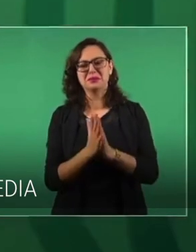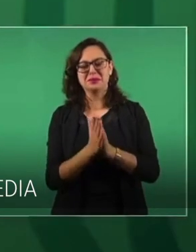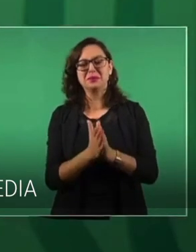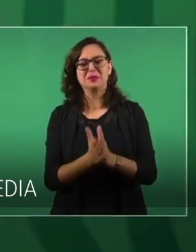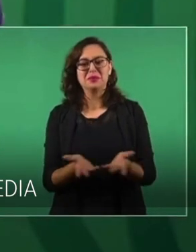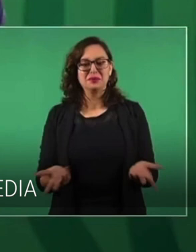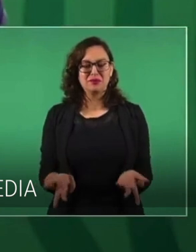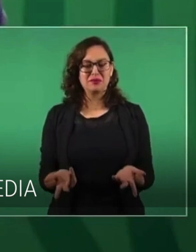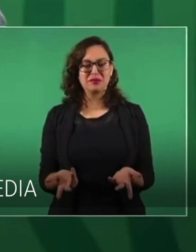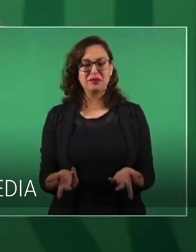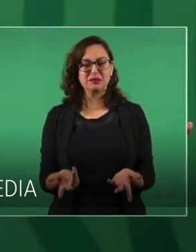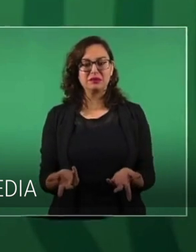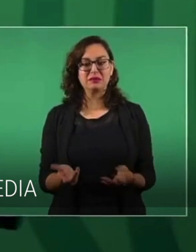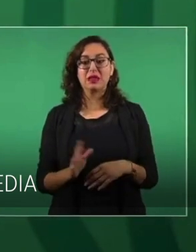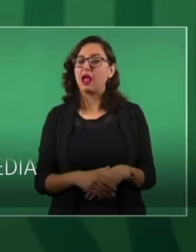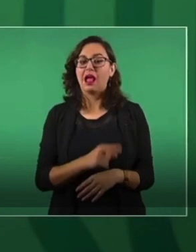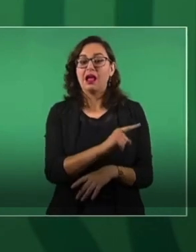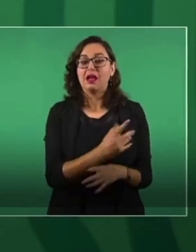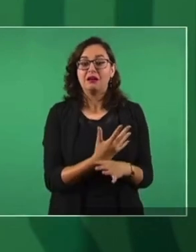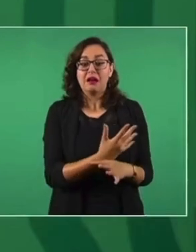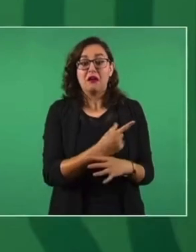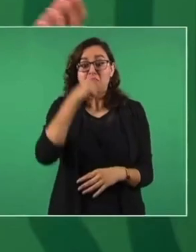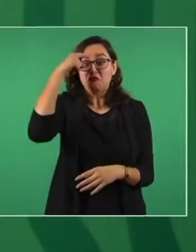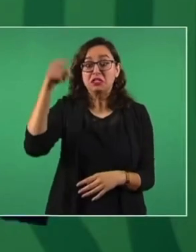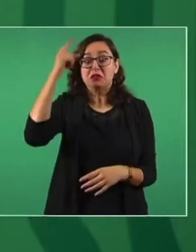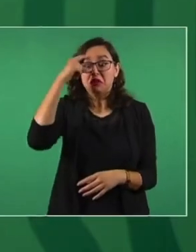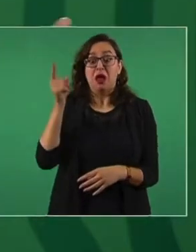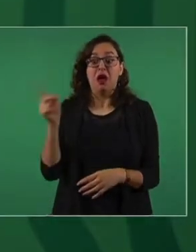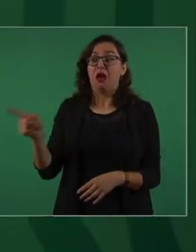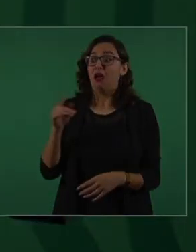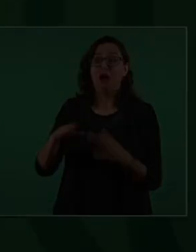Se les hace fácil, ¿no? Es decir, me persiguen, me persiguen.